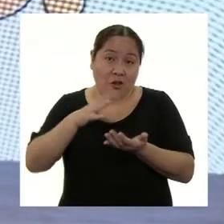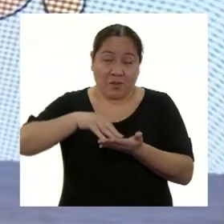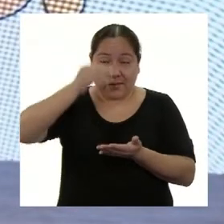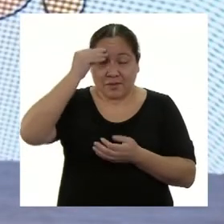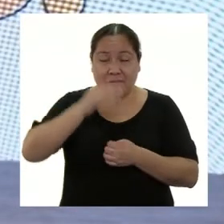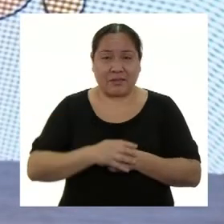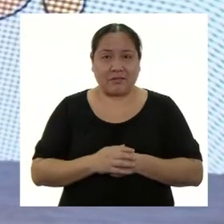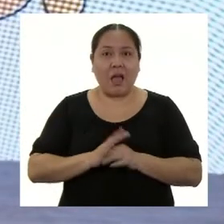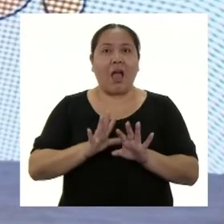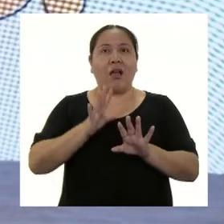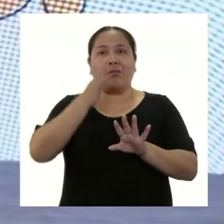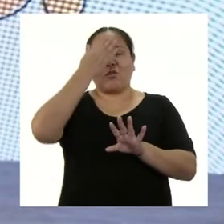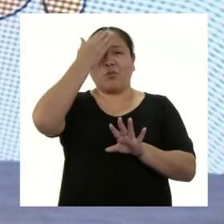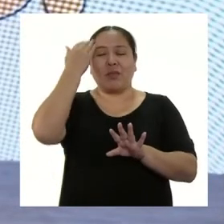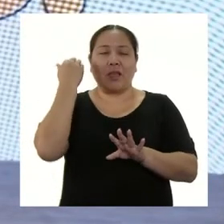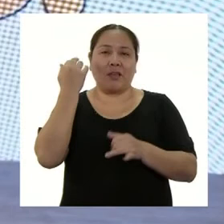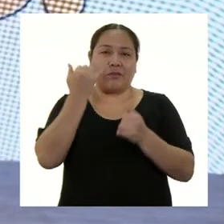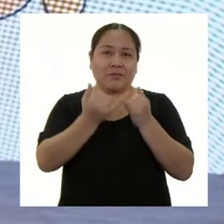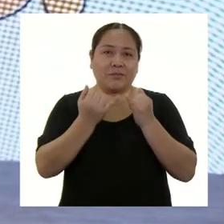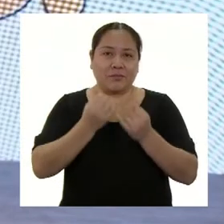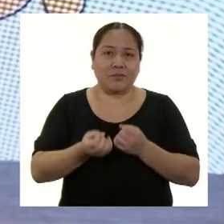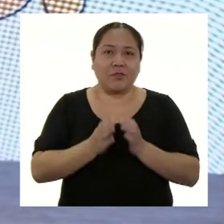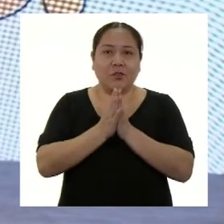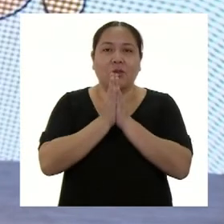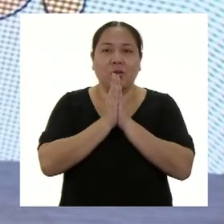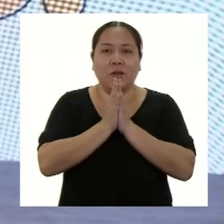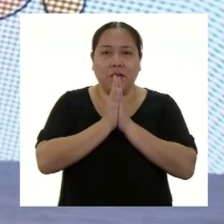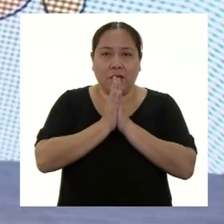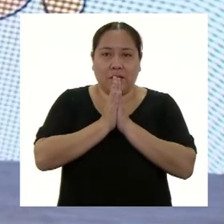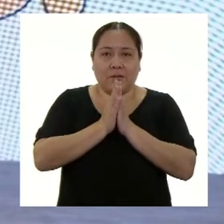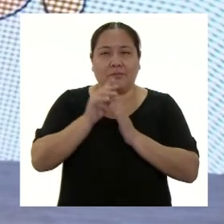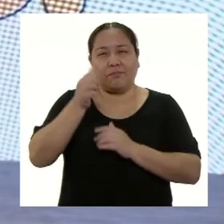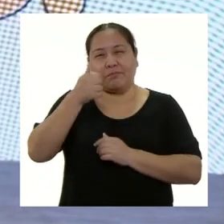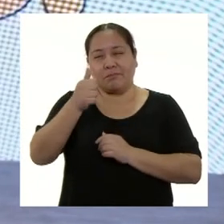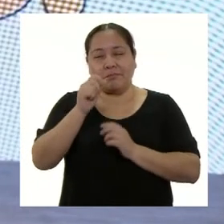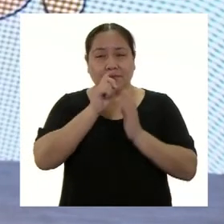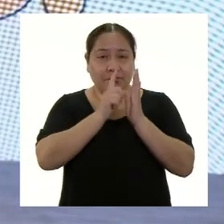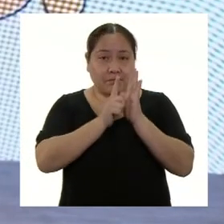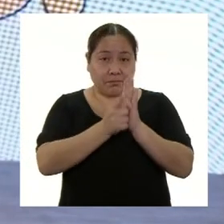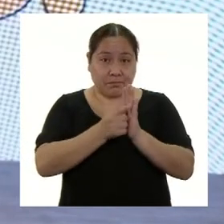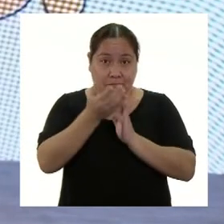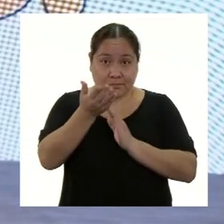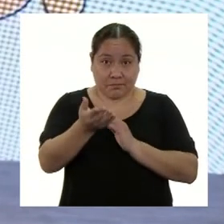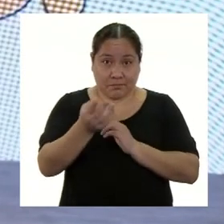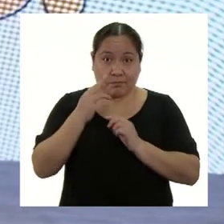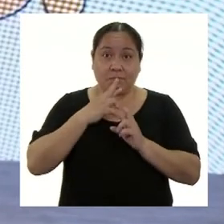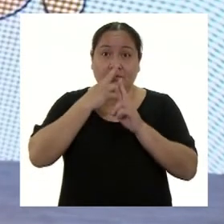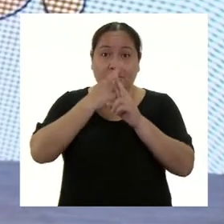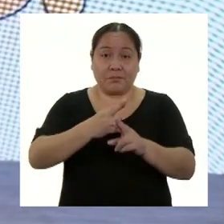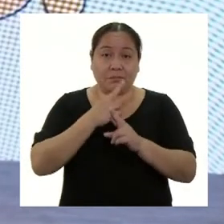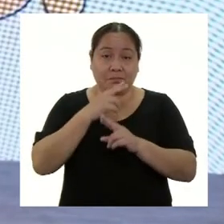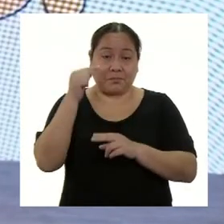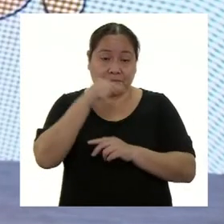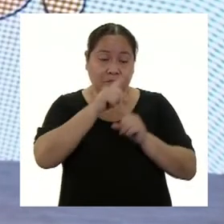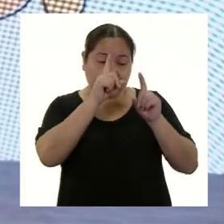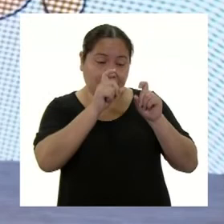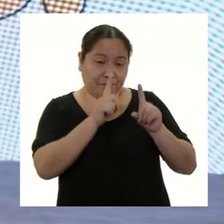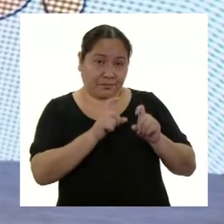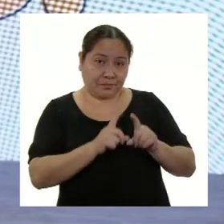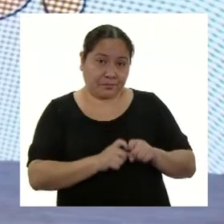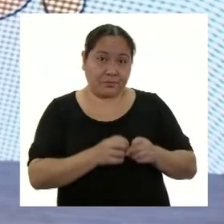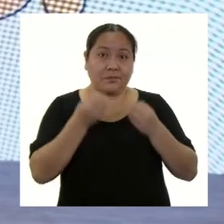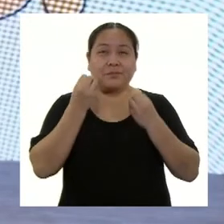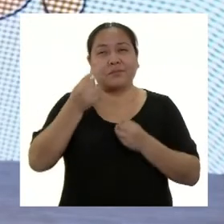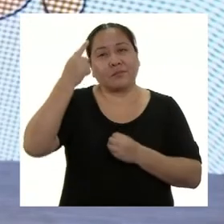¡Ah, me olvidaba! Por último, te voy a pedir que te tomes unos 10 minutos para que respondas estas preguntas sobre